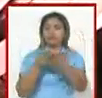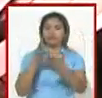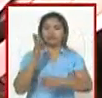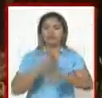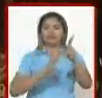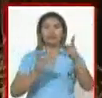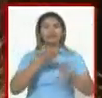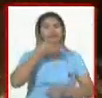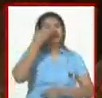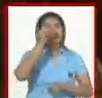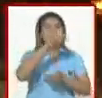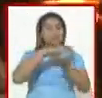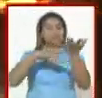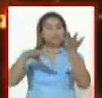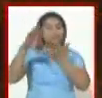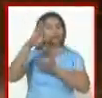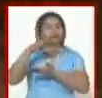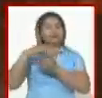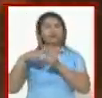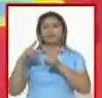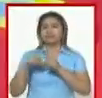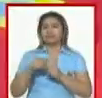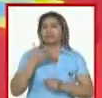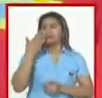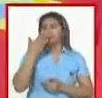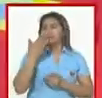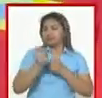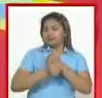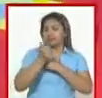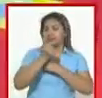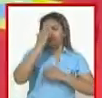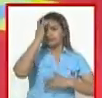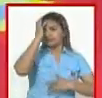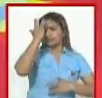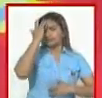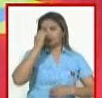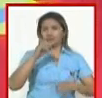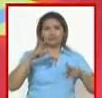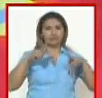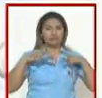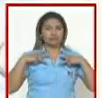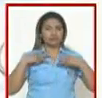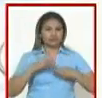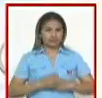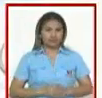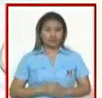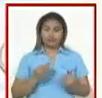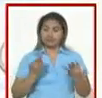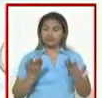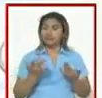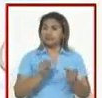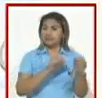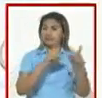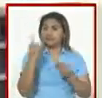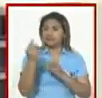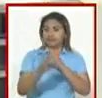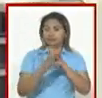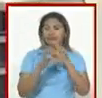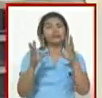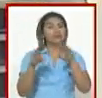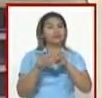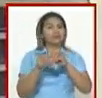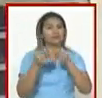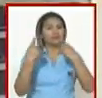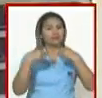por la cantidad de humo que les pidan y eso es un tóxico que puede causar de cualquier tipo de daño hasta alergias de las personas es pero por lo menos se habilitaron camión más